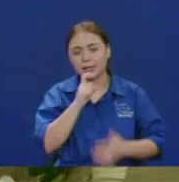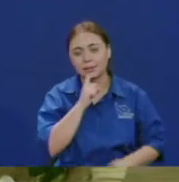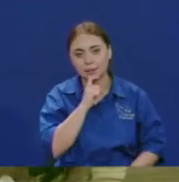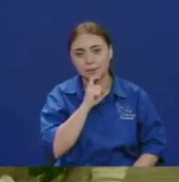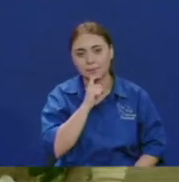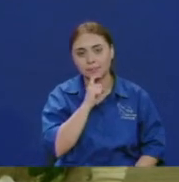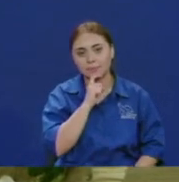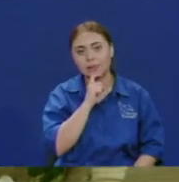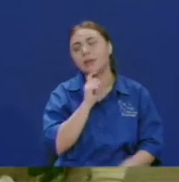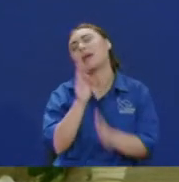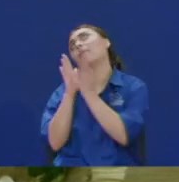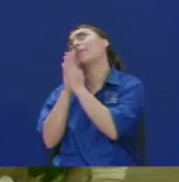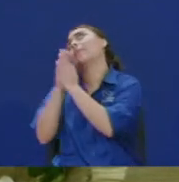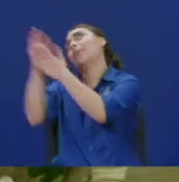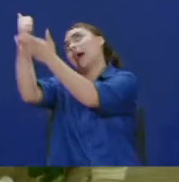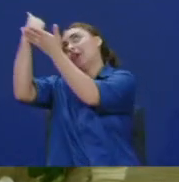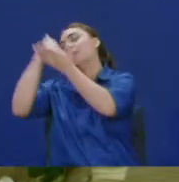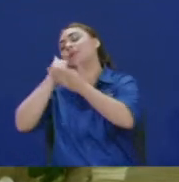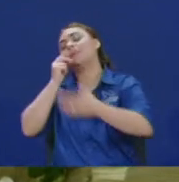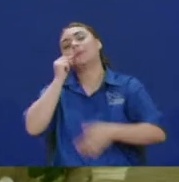Ayúdame, Señor.